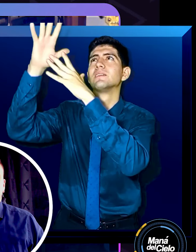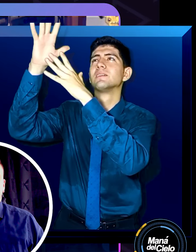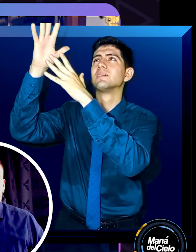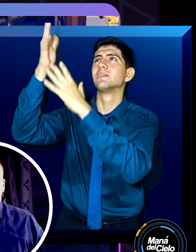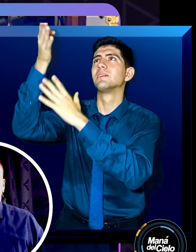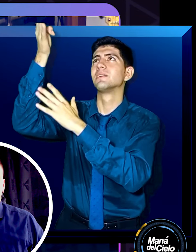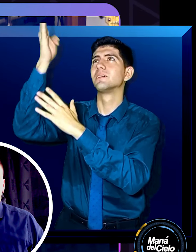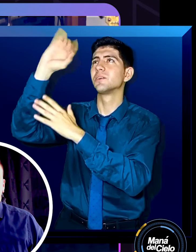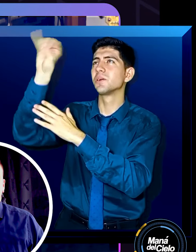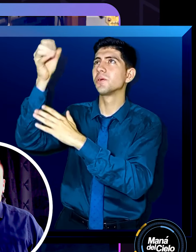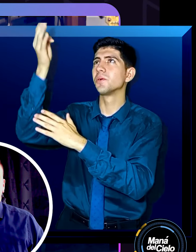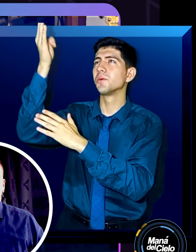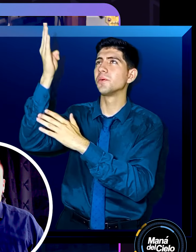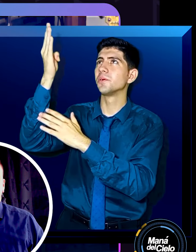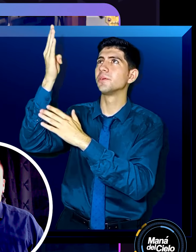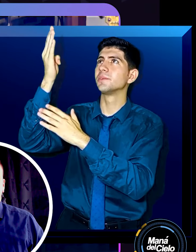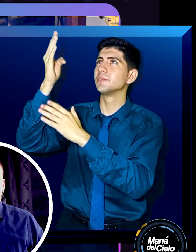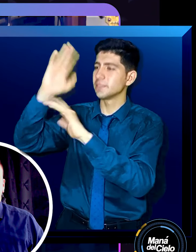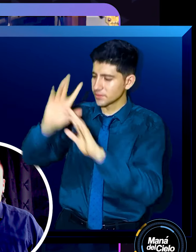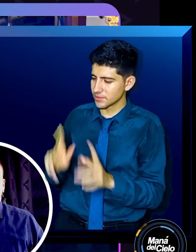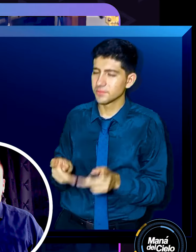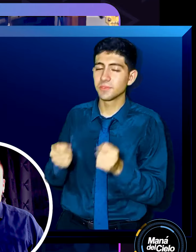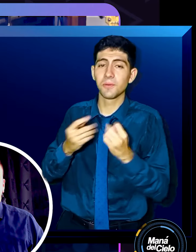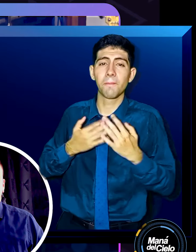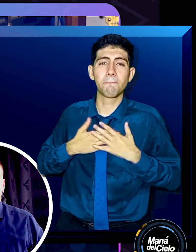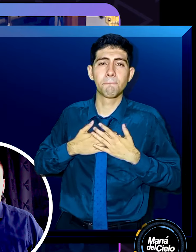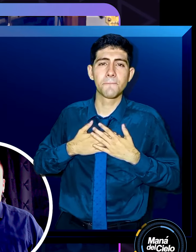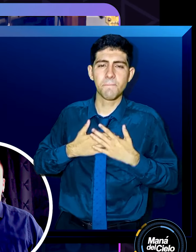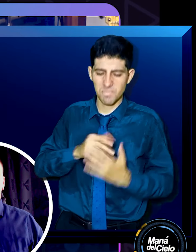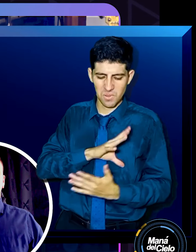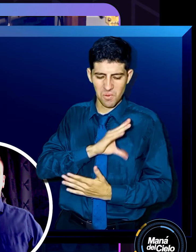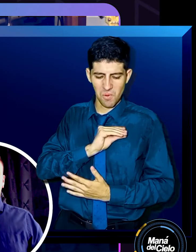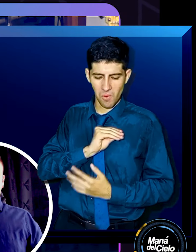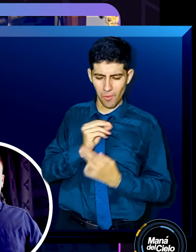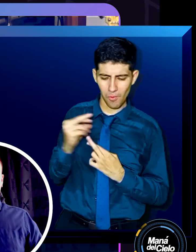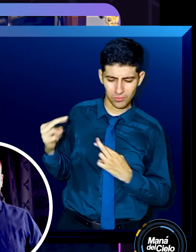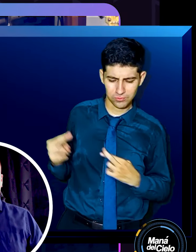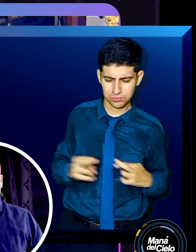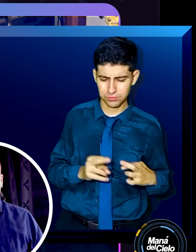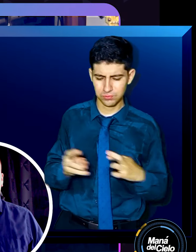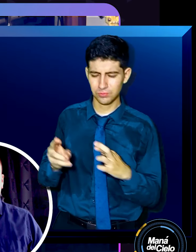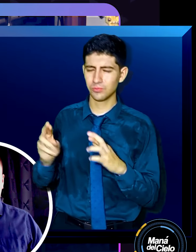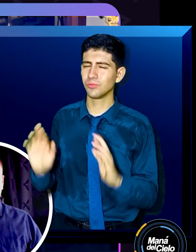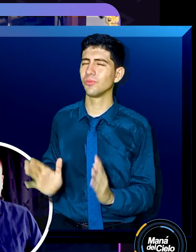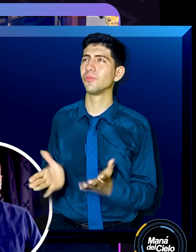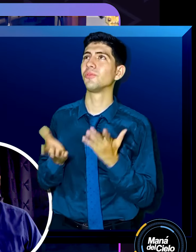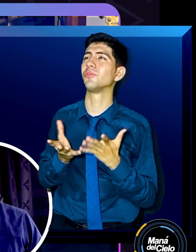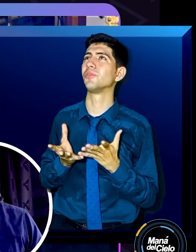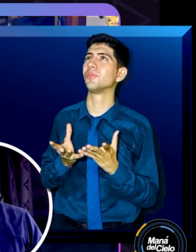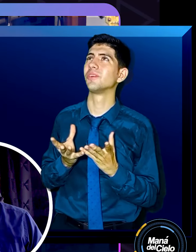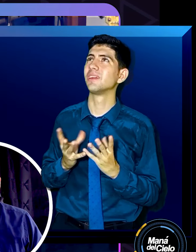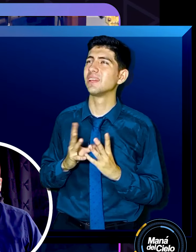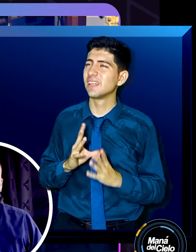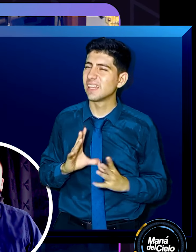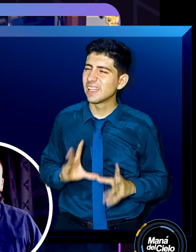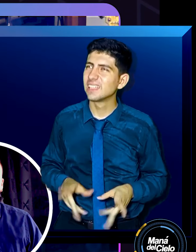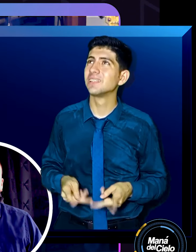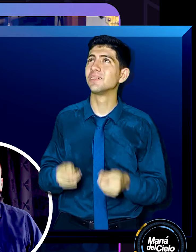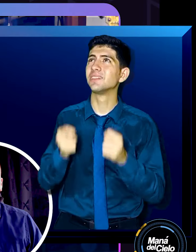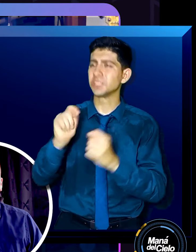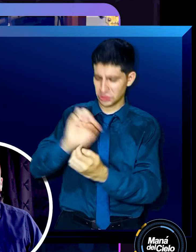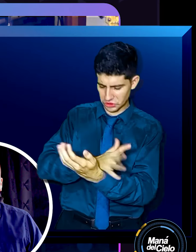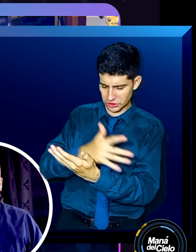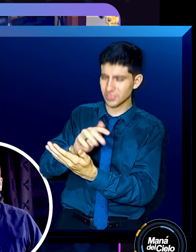sido salvación para mí. Sacaréis con gozo aguas de las fuentes de la salvación. Y diréis en aquel